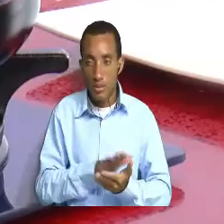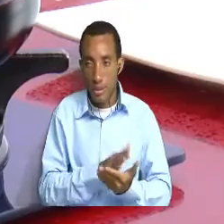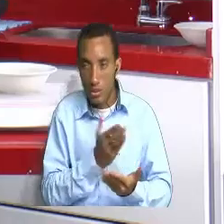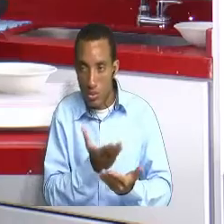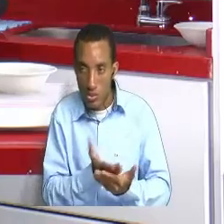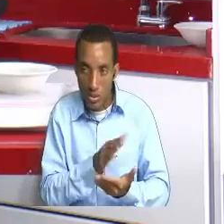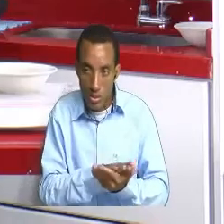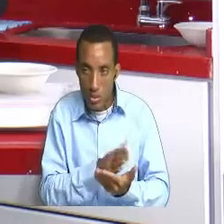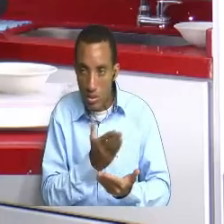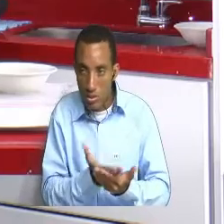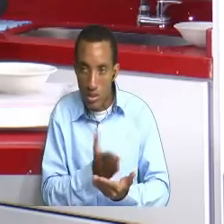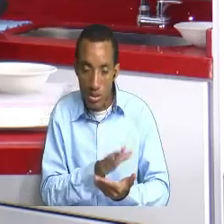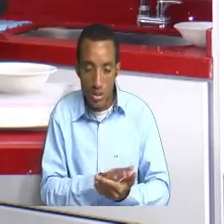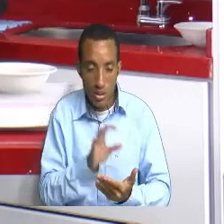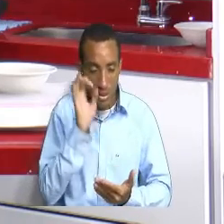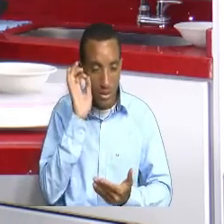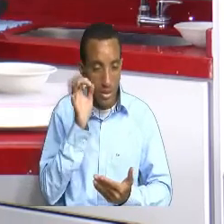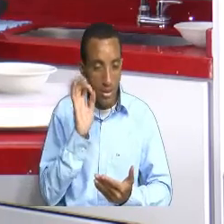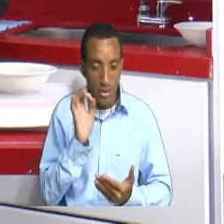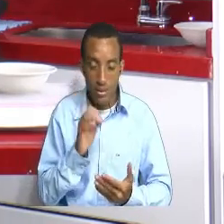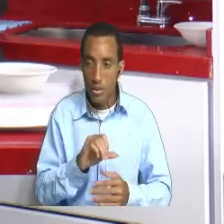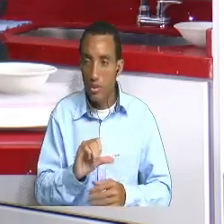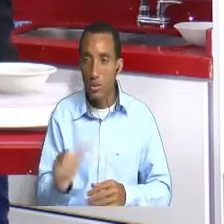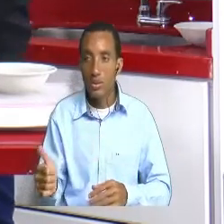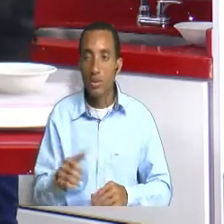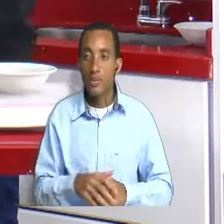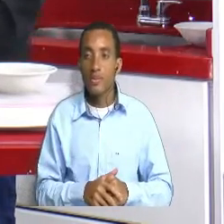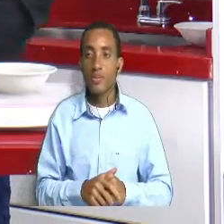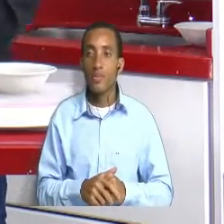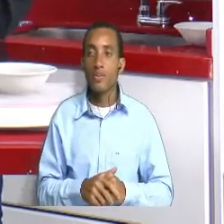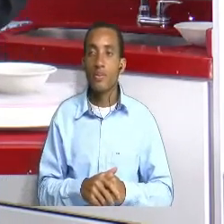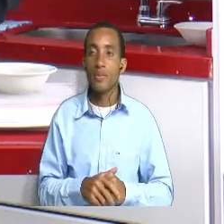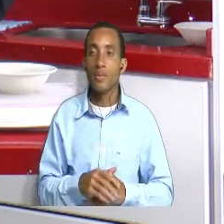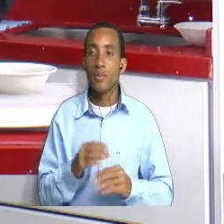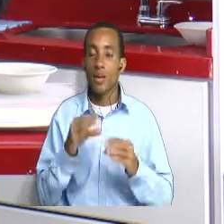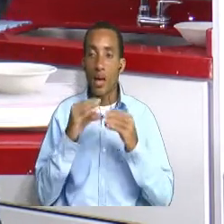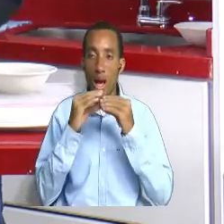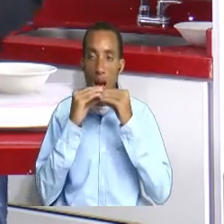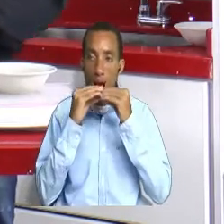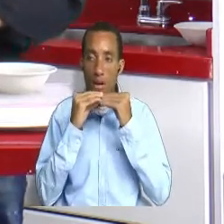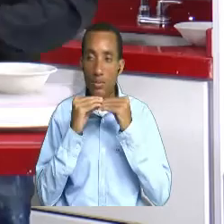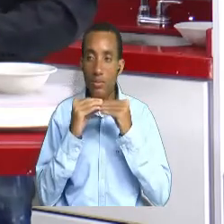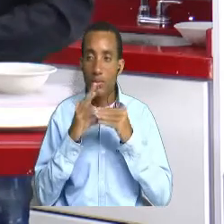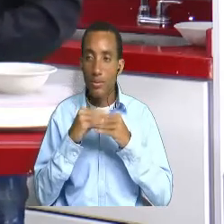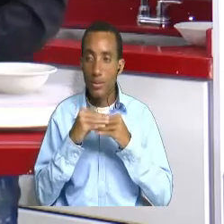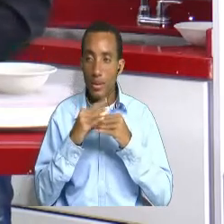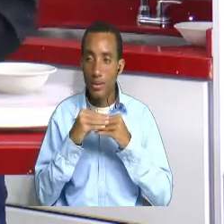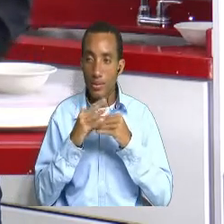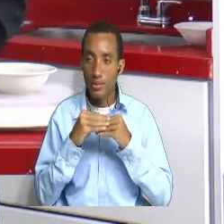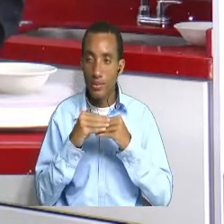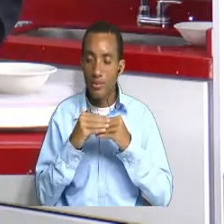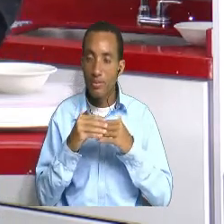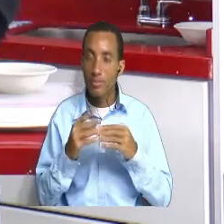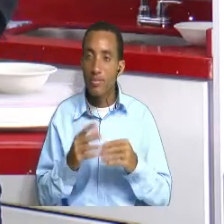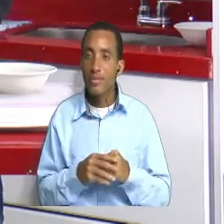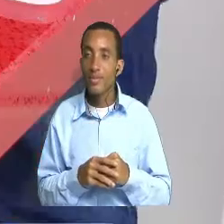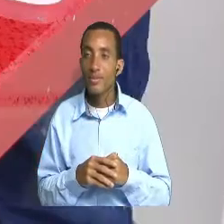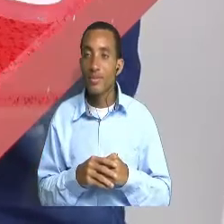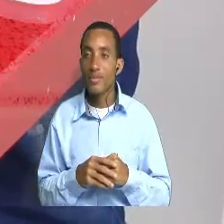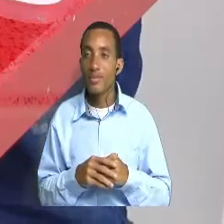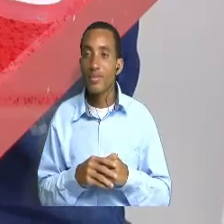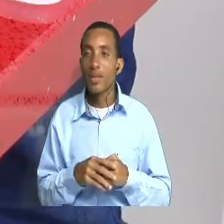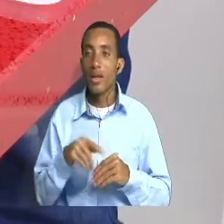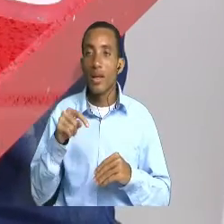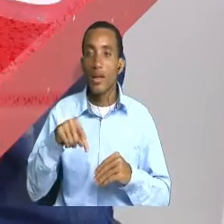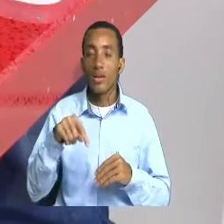cosas otras recetas con el famoso pan en